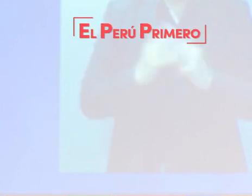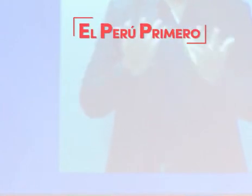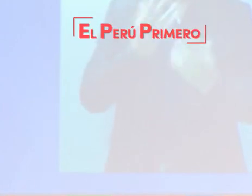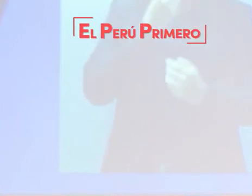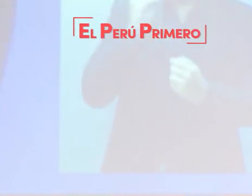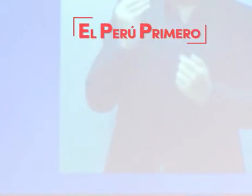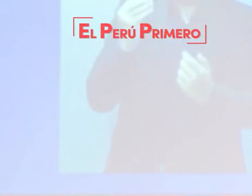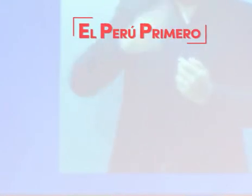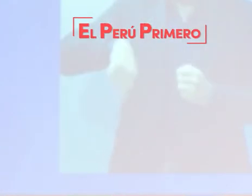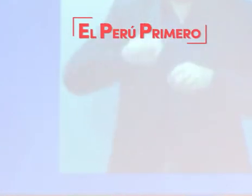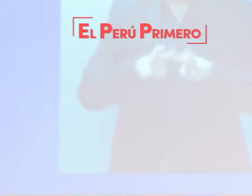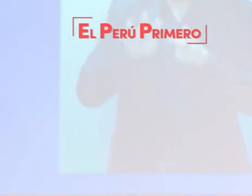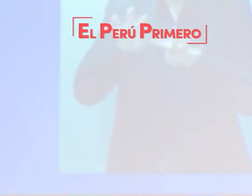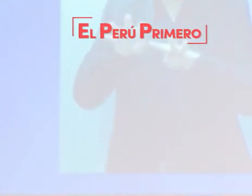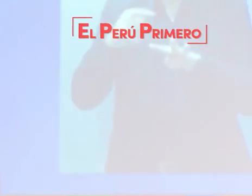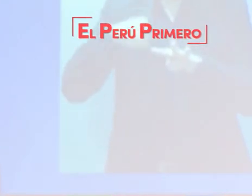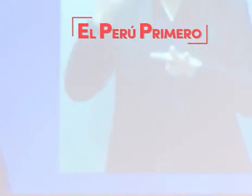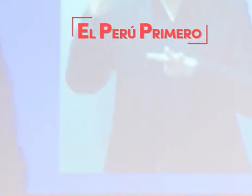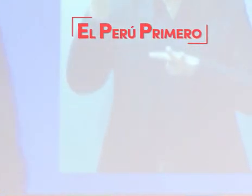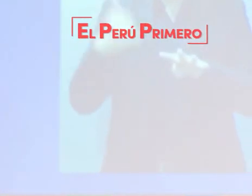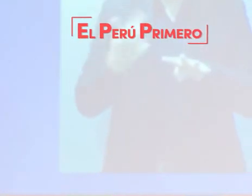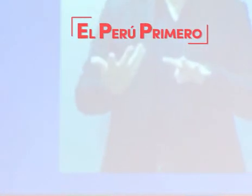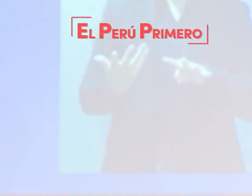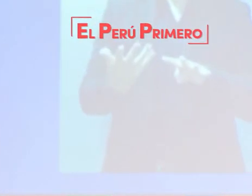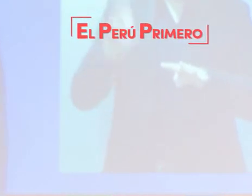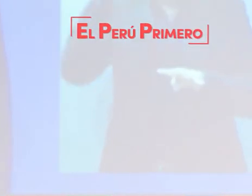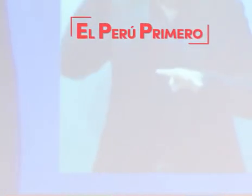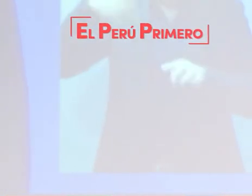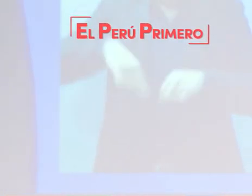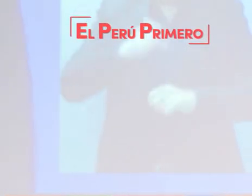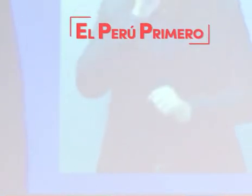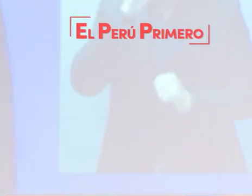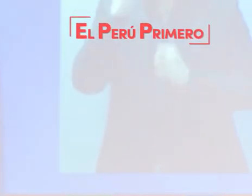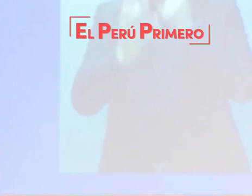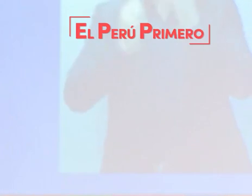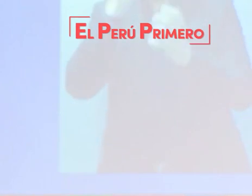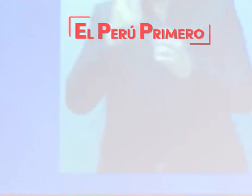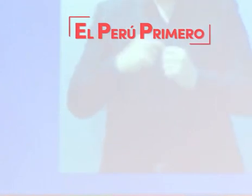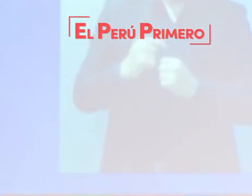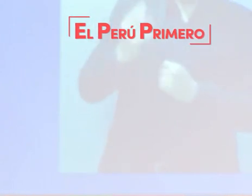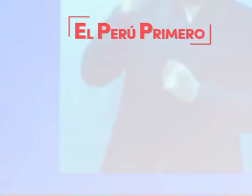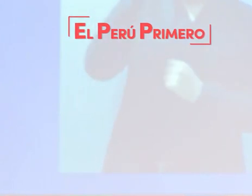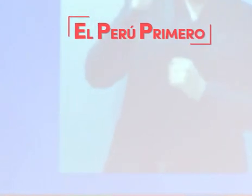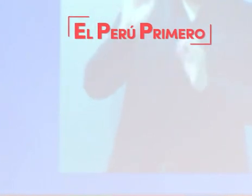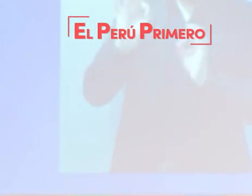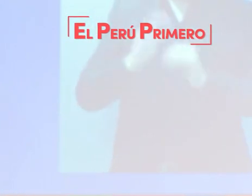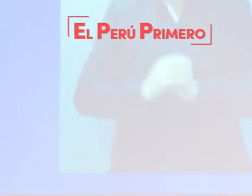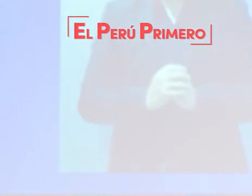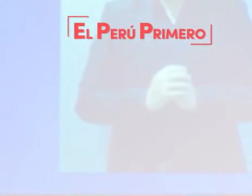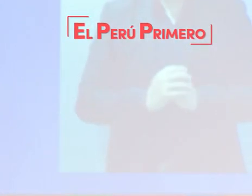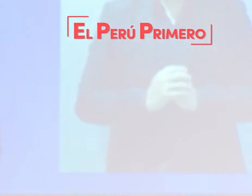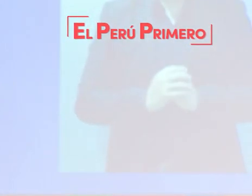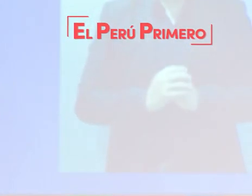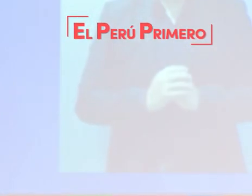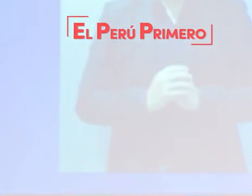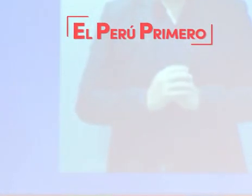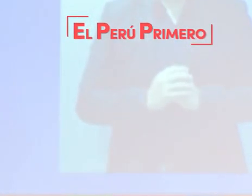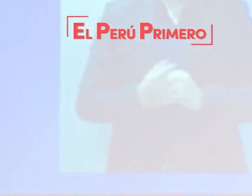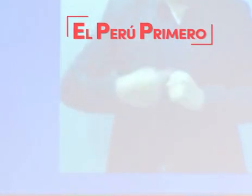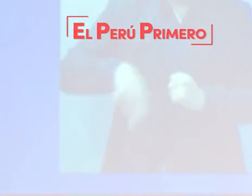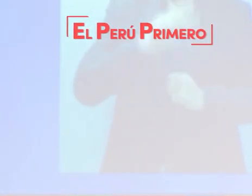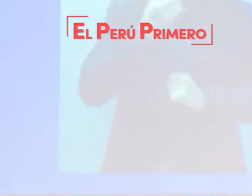el futuro, sin tener la conciencia que son el presente y que deben estar involucrados desde